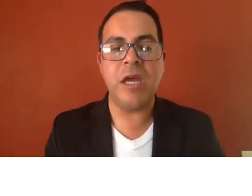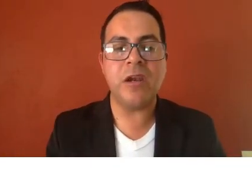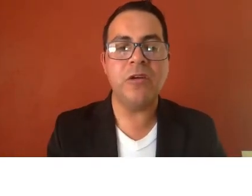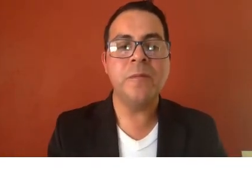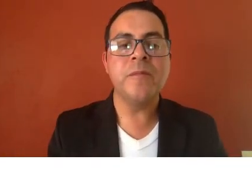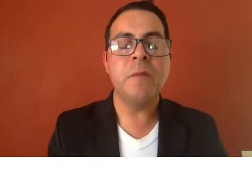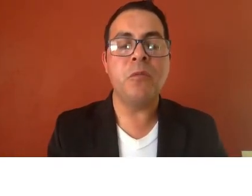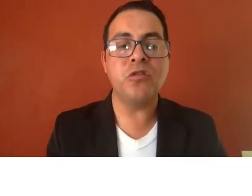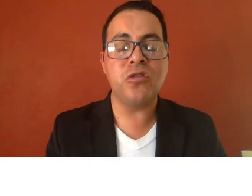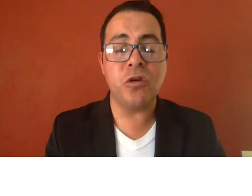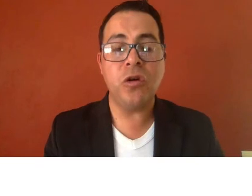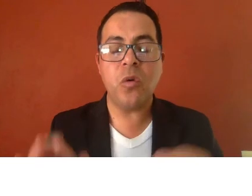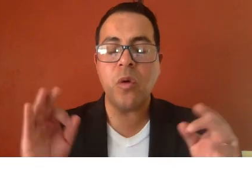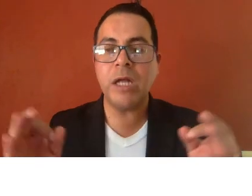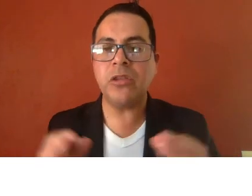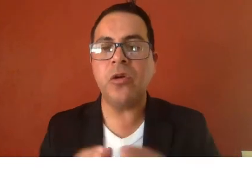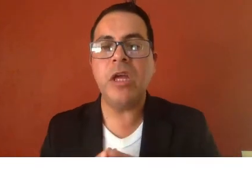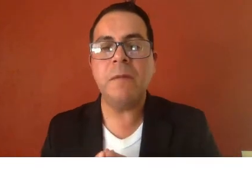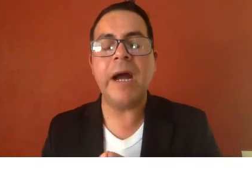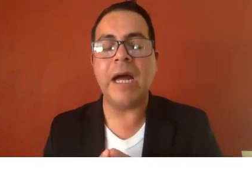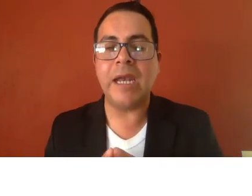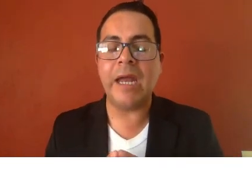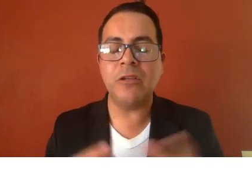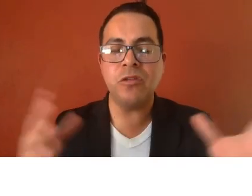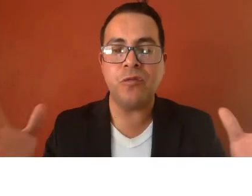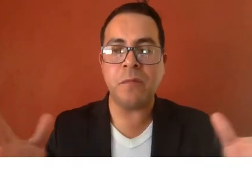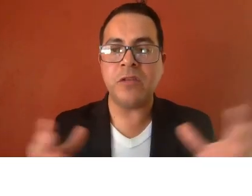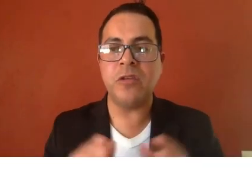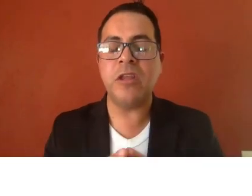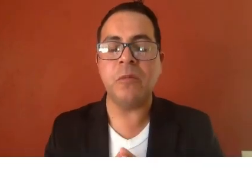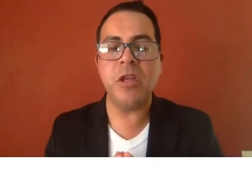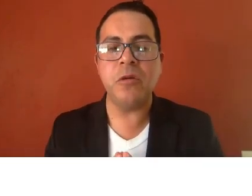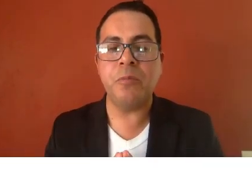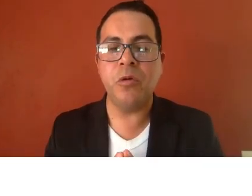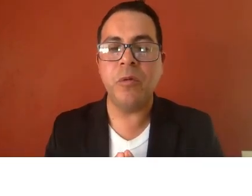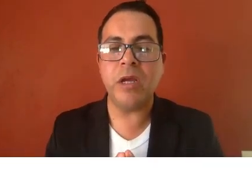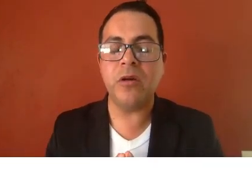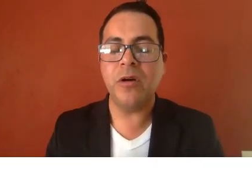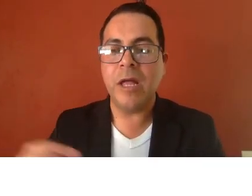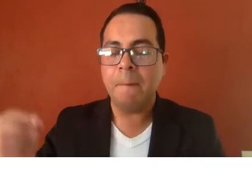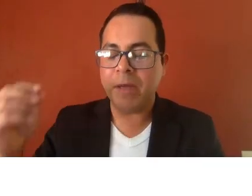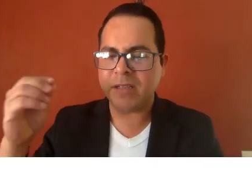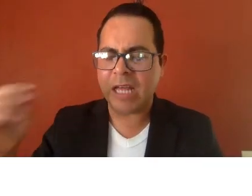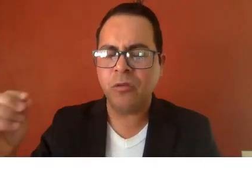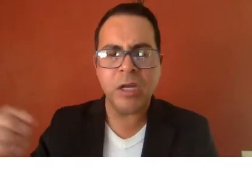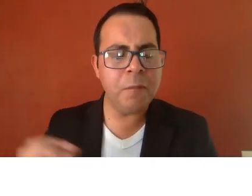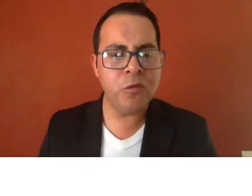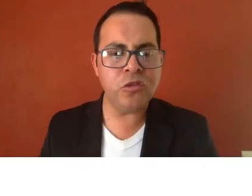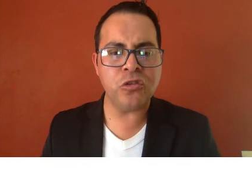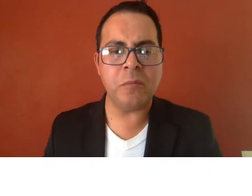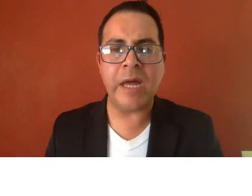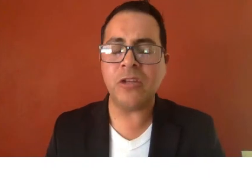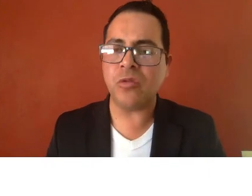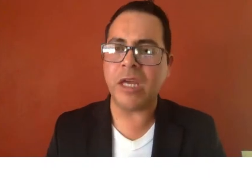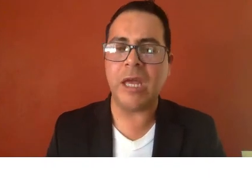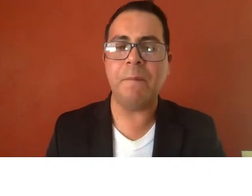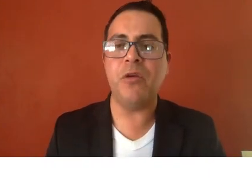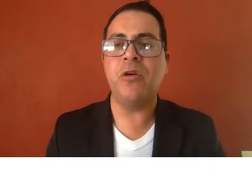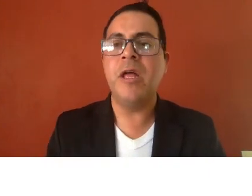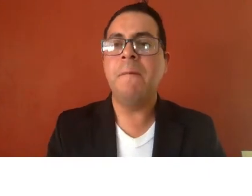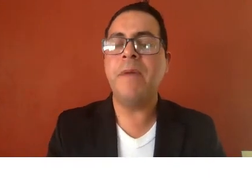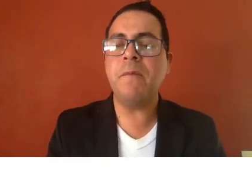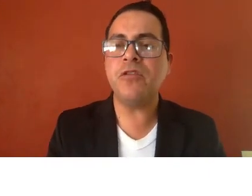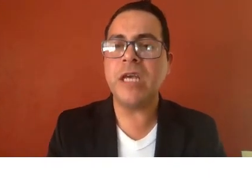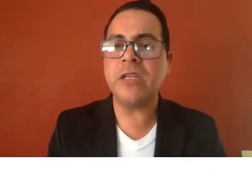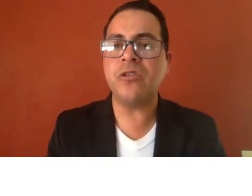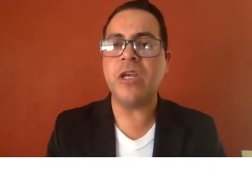del gobierno. Mostró cuánto iba a ganar estos información de dominio público, pensando en que muchos tomaran su ejemplo.